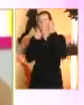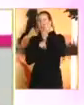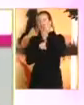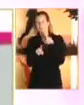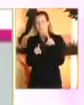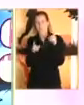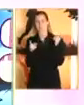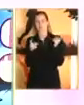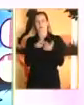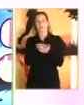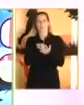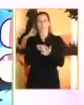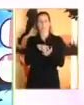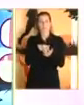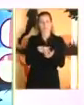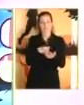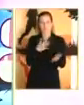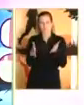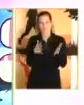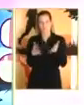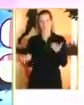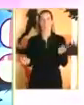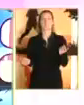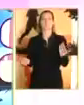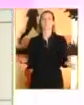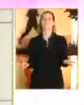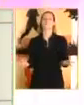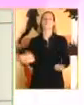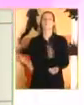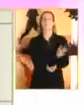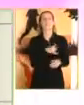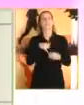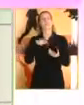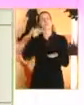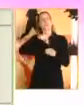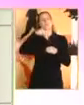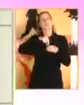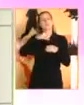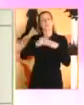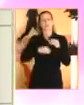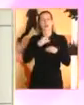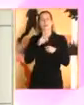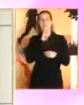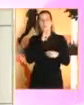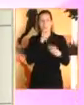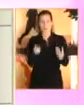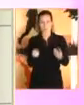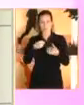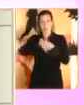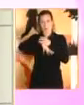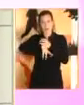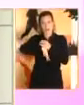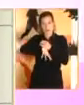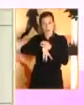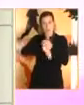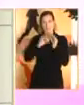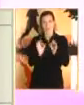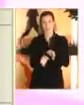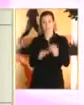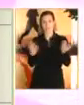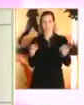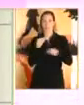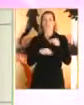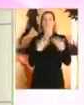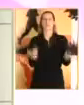debilidad. Pues vamos al lío porque tenemos 5 minutos. ¿Cómo hacemos la infusión? Cuando queremos hacer una infusión de valeriana, como es una raíz, lo que tenemos que hacer es añadir